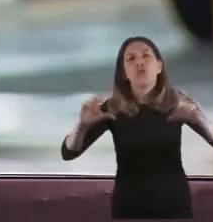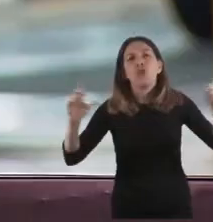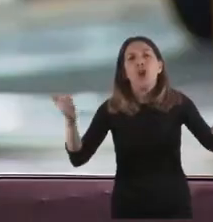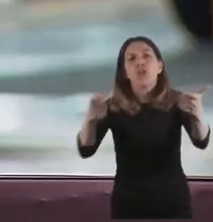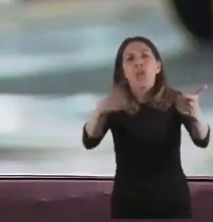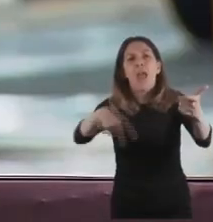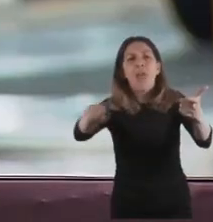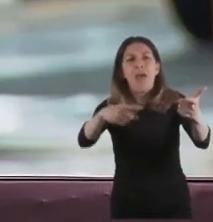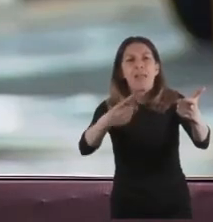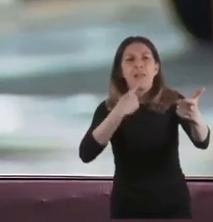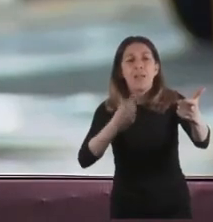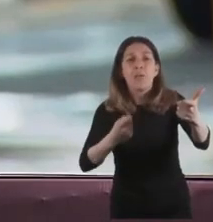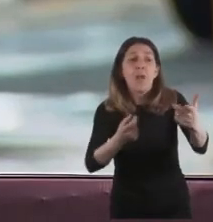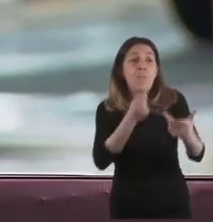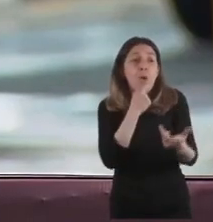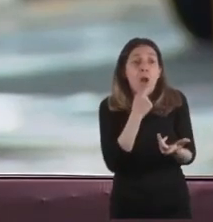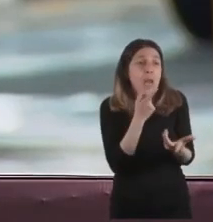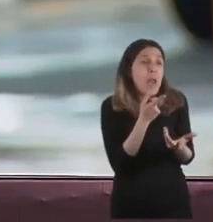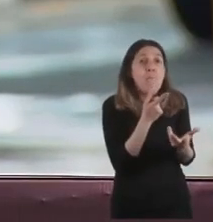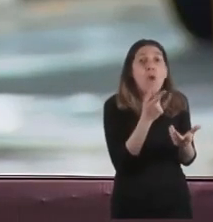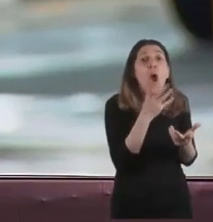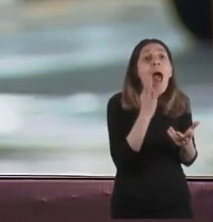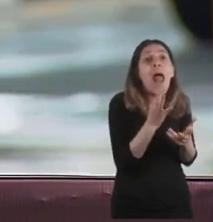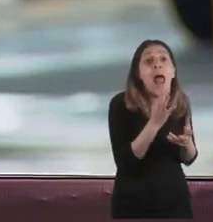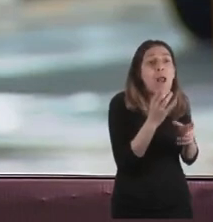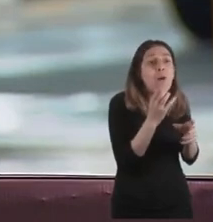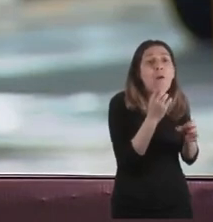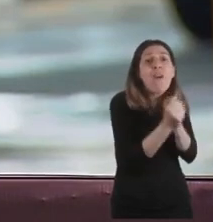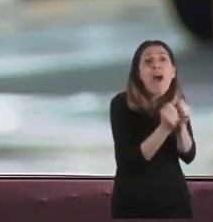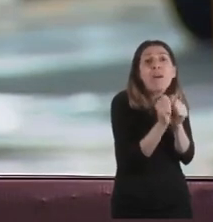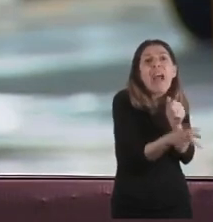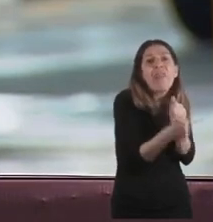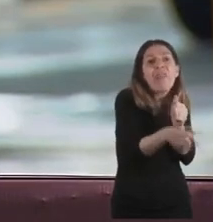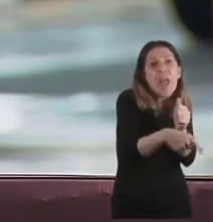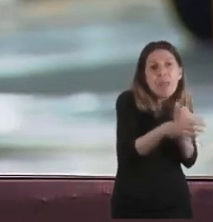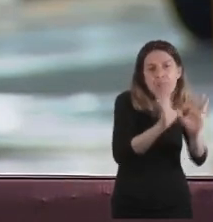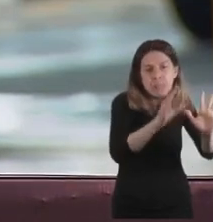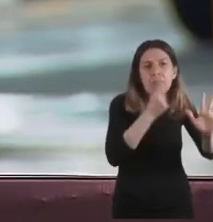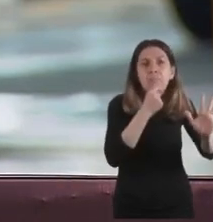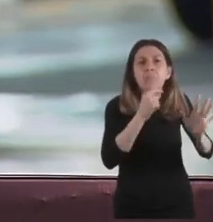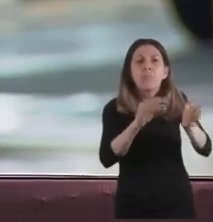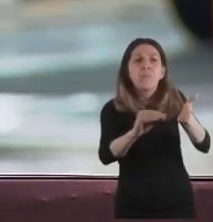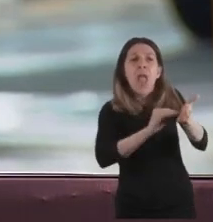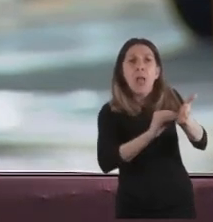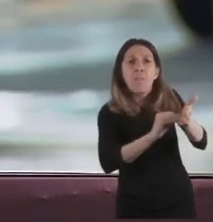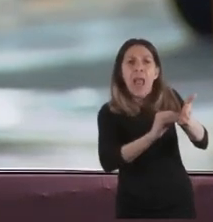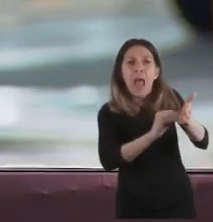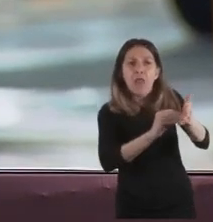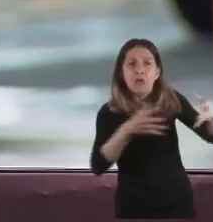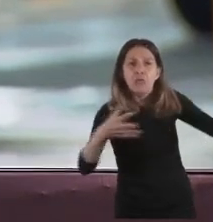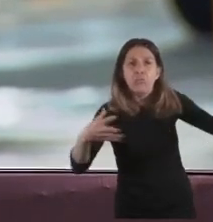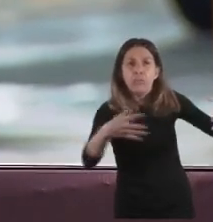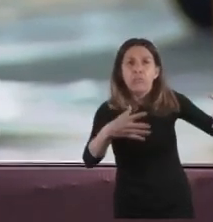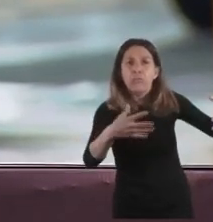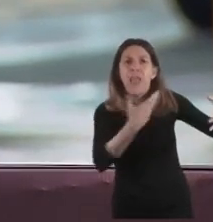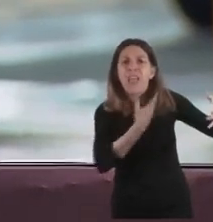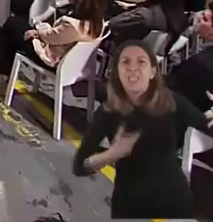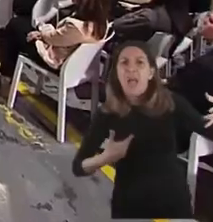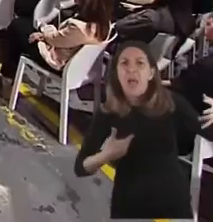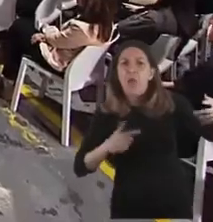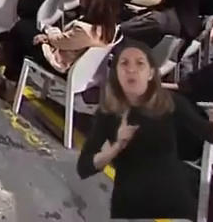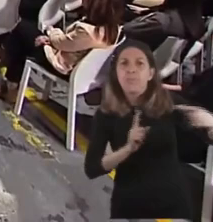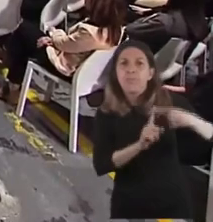cuando una cadena de valor, un sector económico, los trabajadores y el Estado nos ponemos de acuerdo,